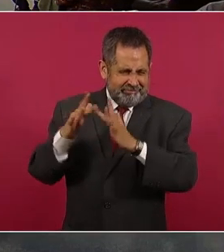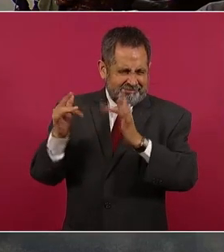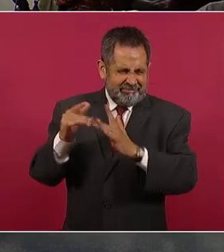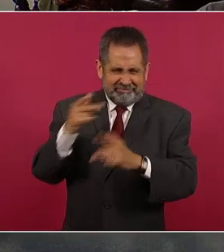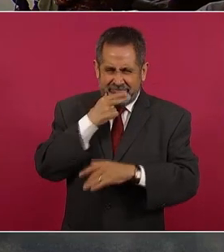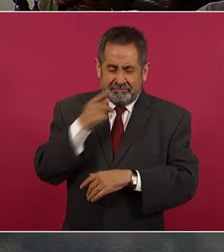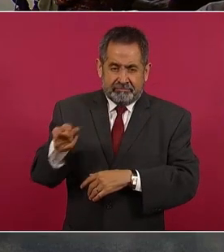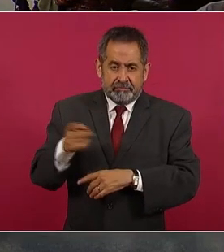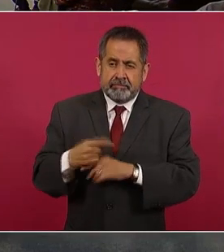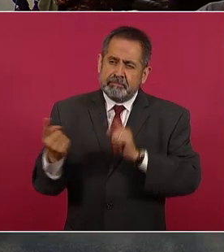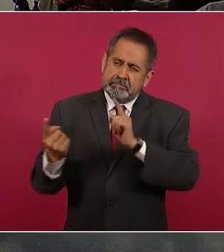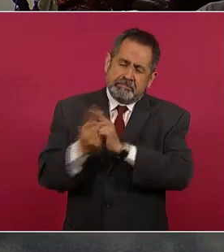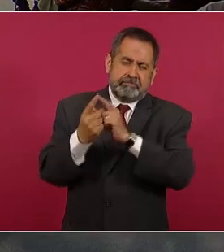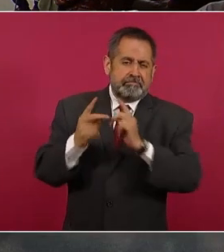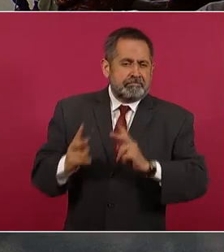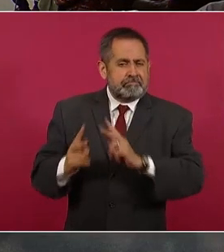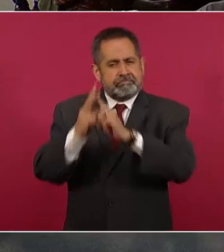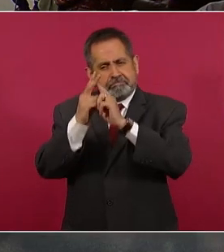Nos vimos en París